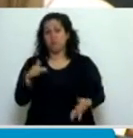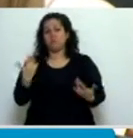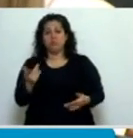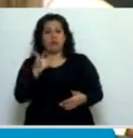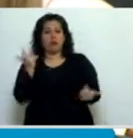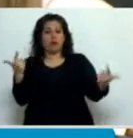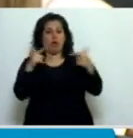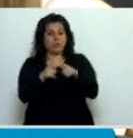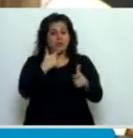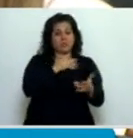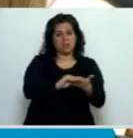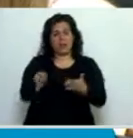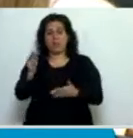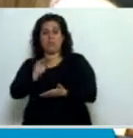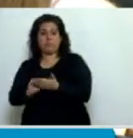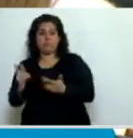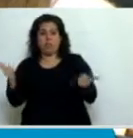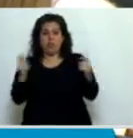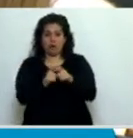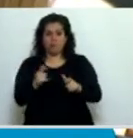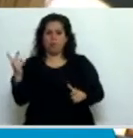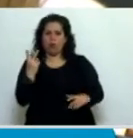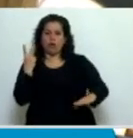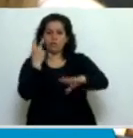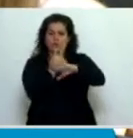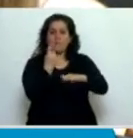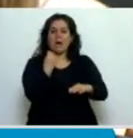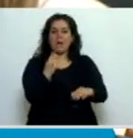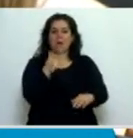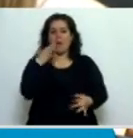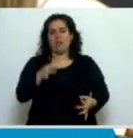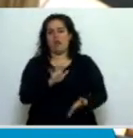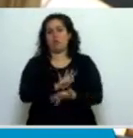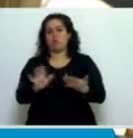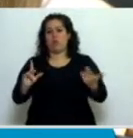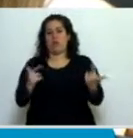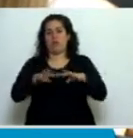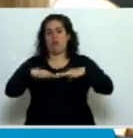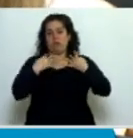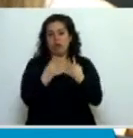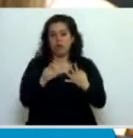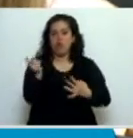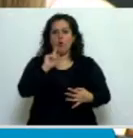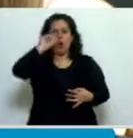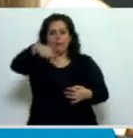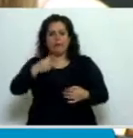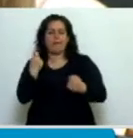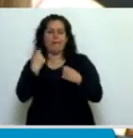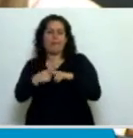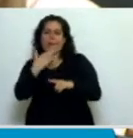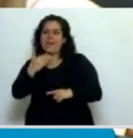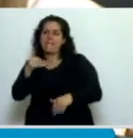la comisión bicameral van a reflejar la actual composición de este Congreso y no la que surja de las